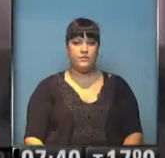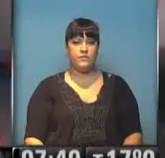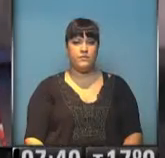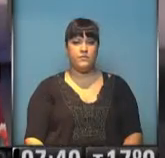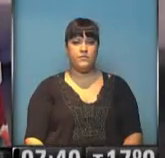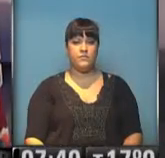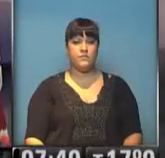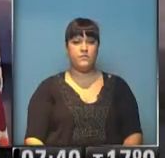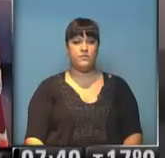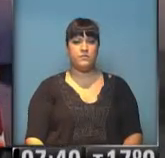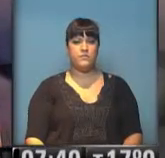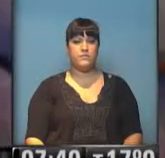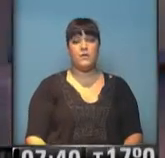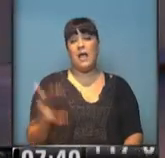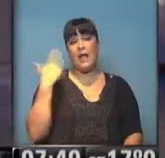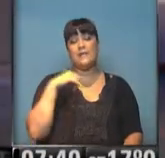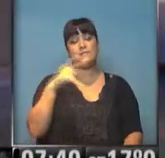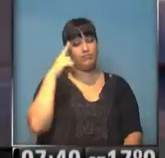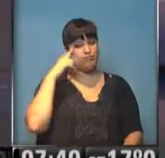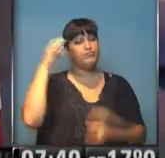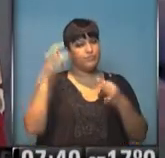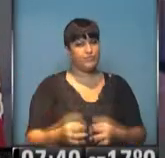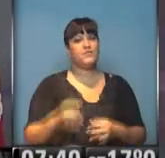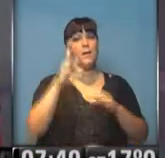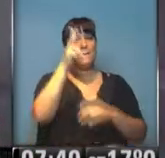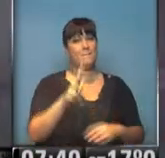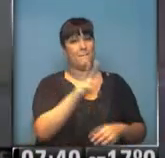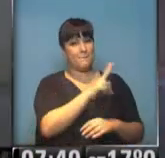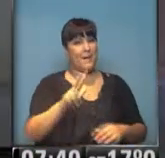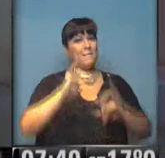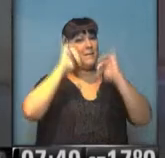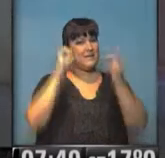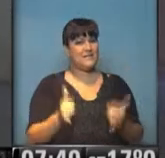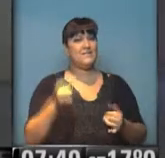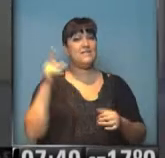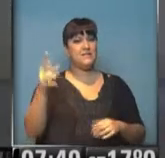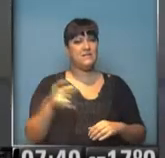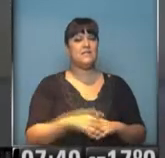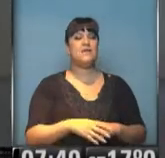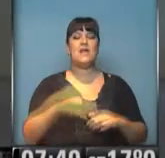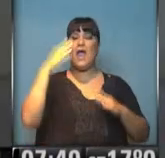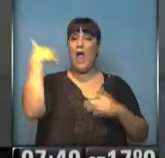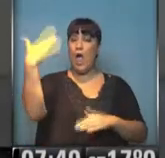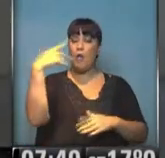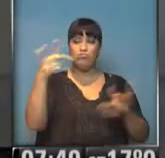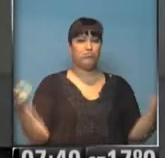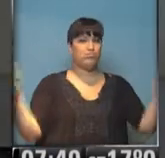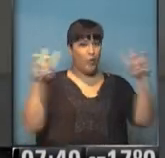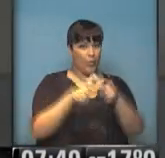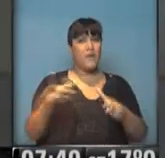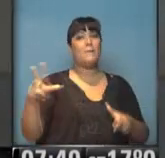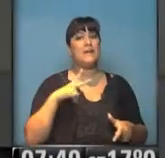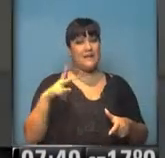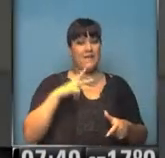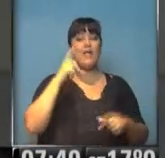y tal como estaba previsto el papá francisco si el papá latinoamericano tuvo una audiencia privada con estela de carlotto y